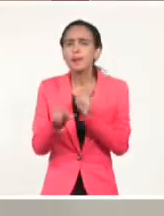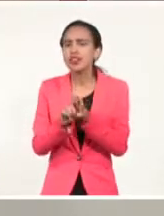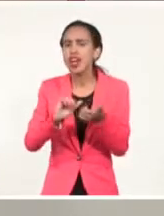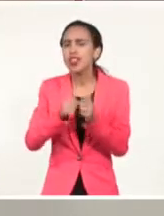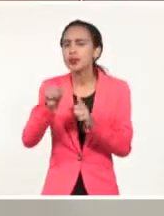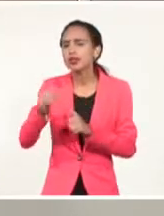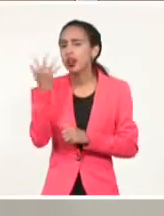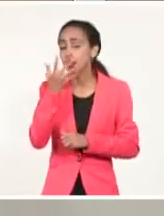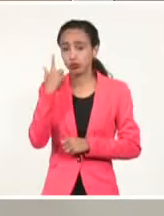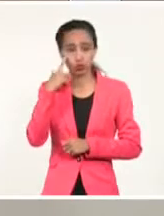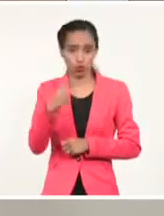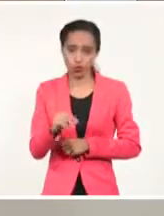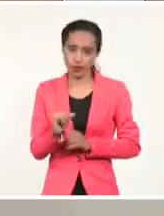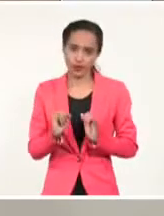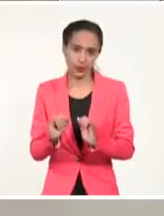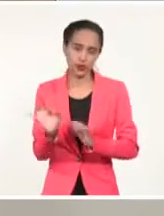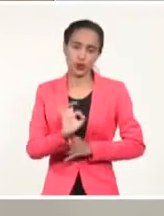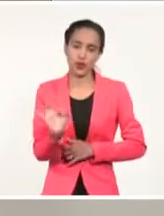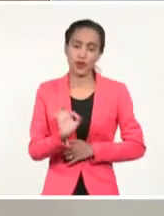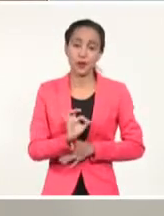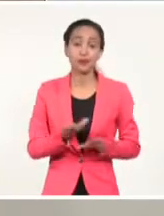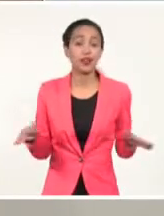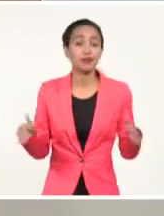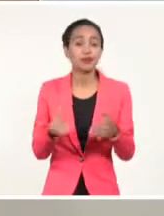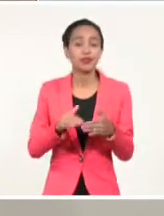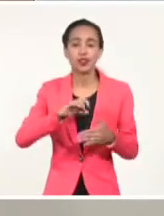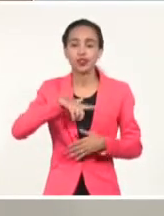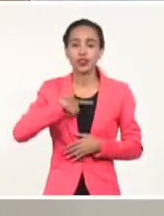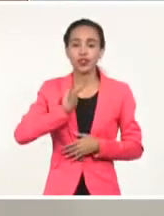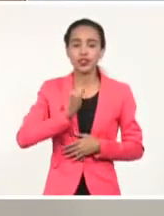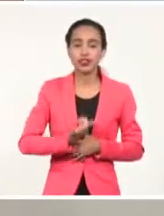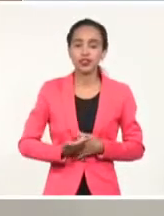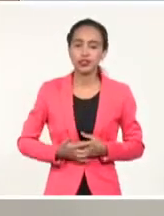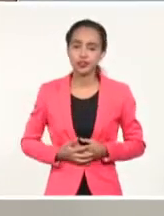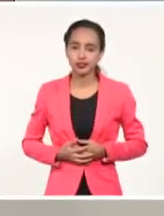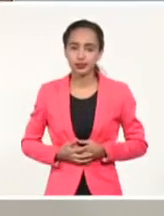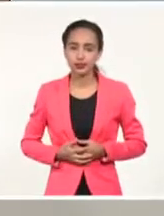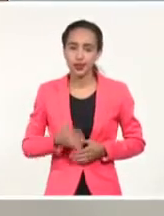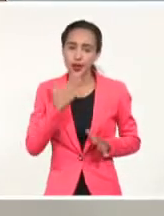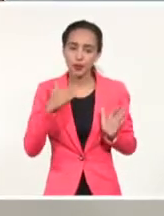encuentro. Y con esta información estamos poniendo punto final a este tiempo con los deportes. Tenga usted muy buenas tardes.